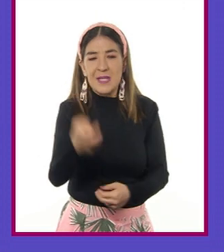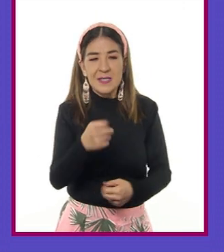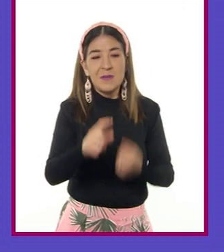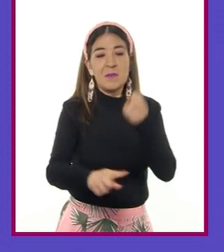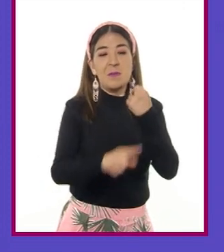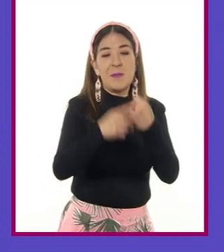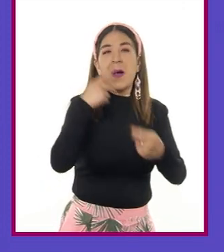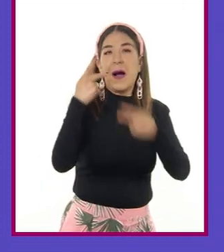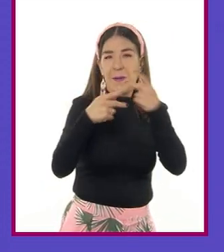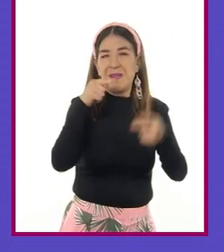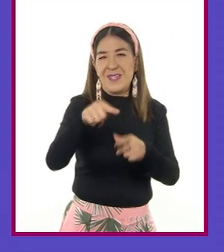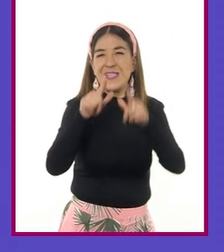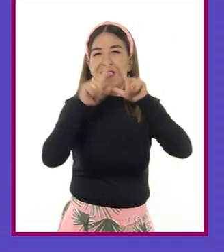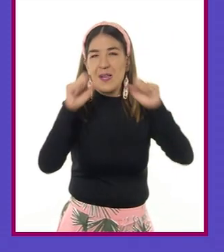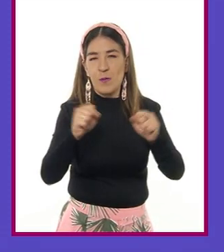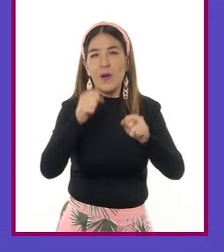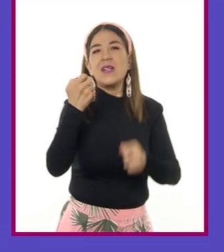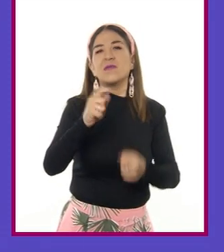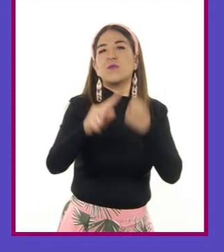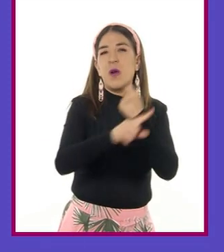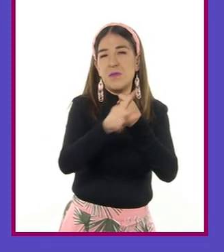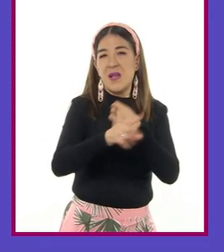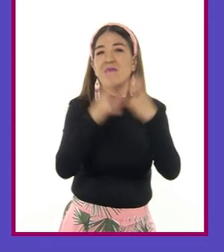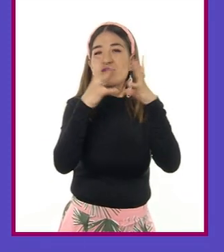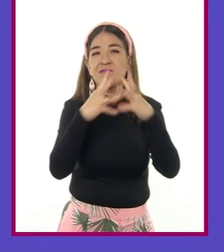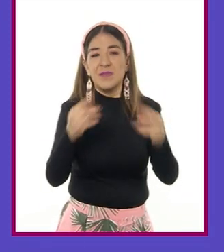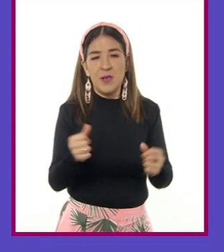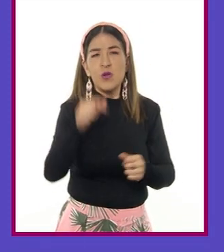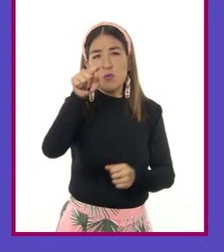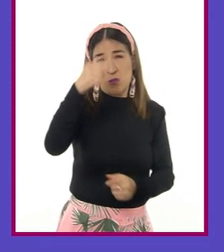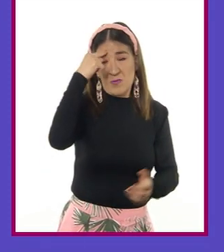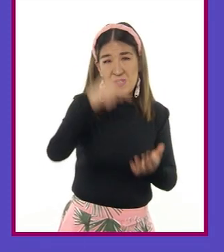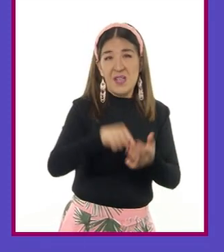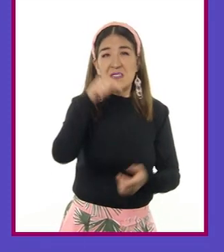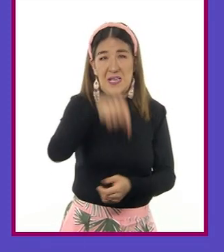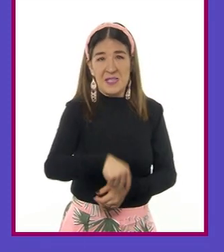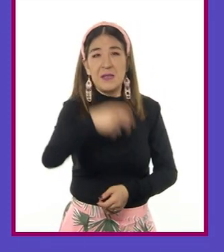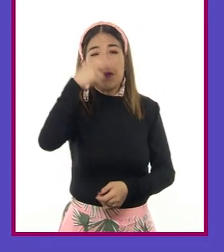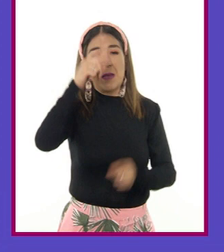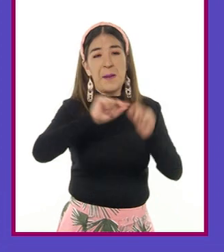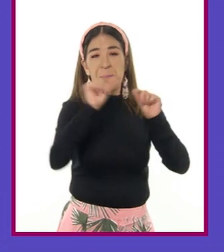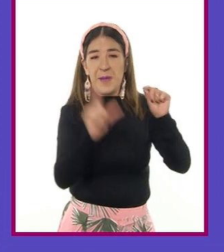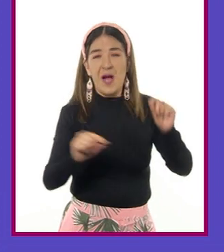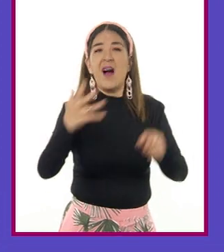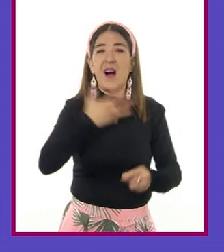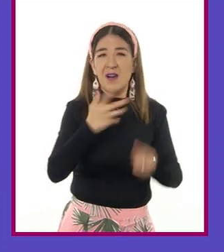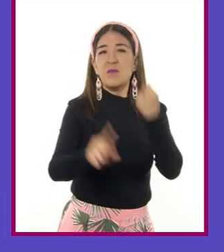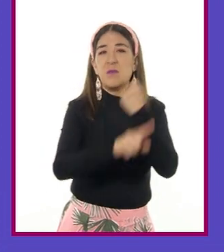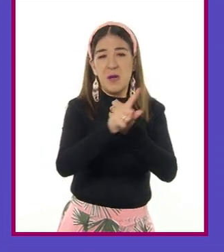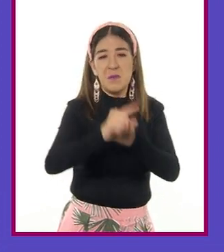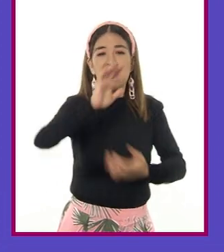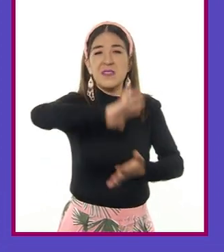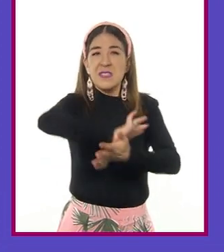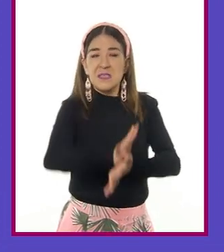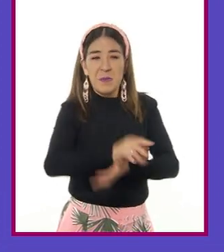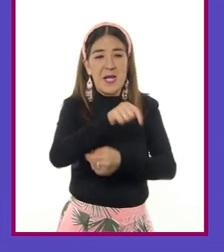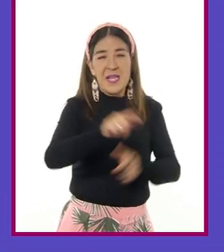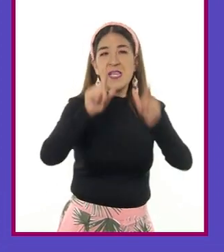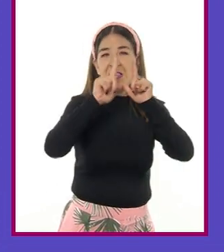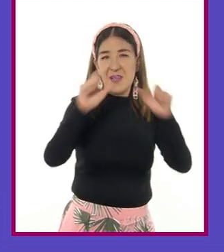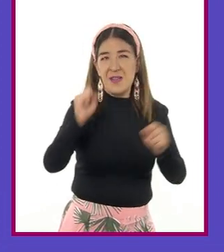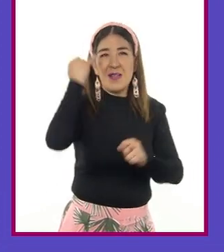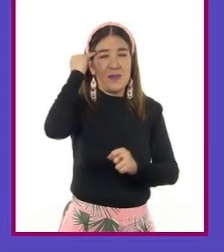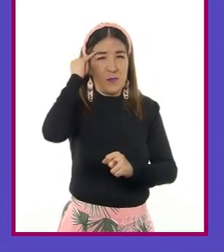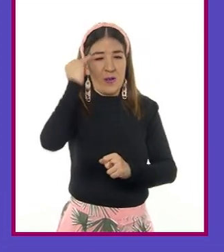extinción? ¿Consideras que en nuestro país hay discriminación hacia los hablantes de una lengua indígena? ¿Qué se puede hacer para